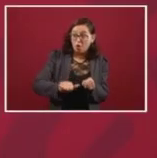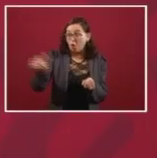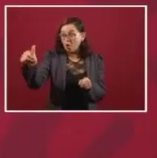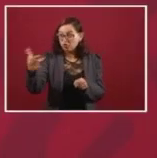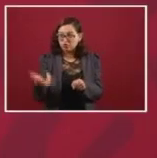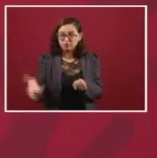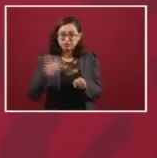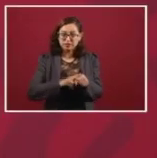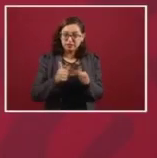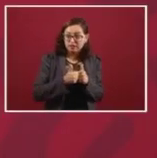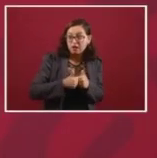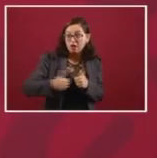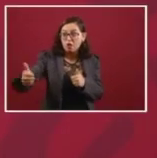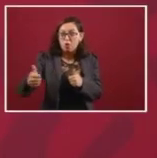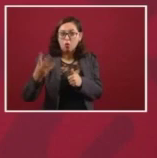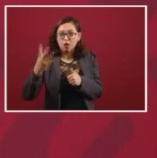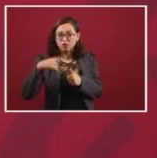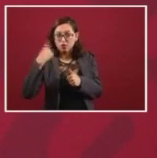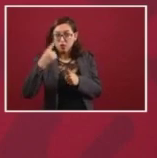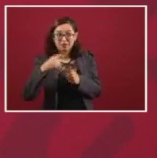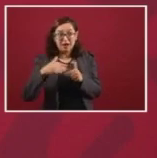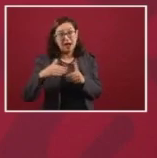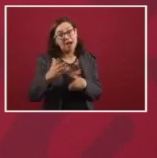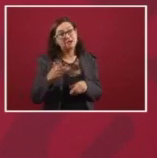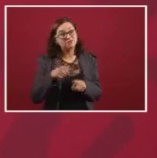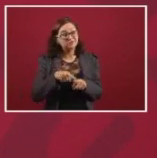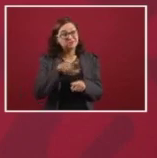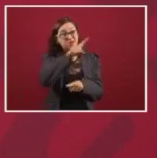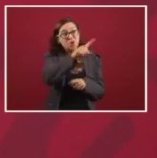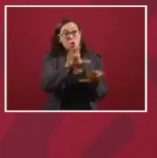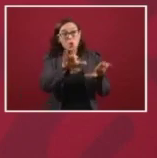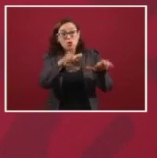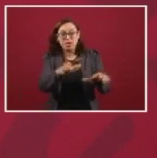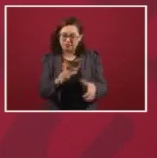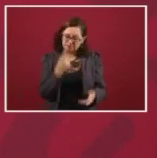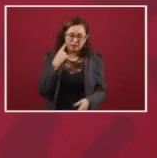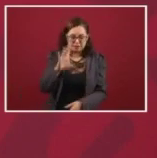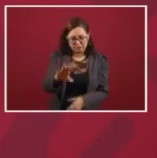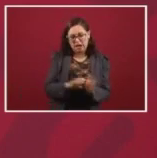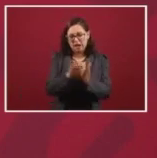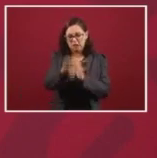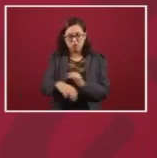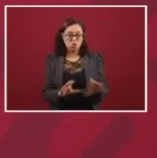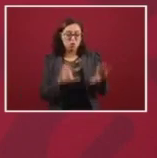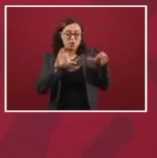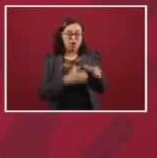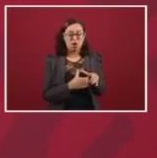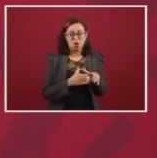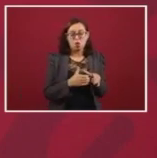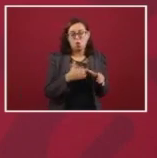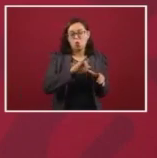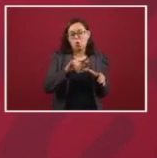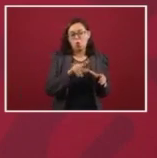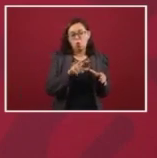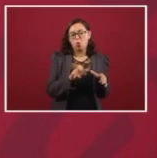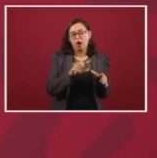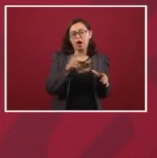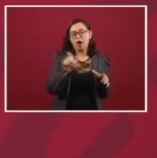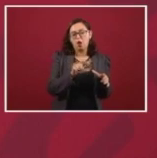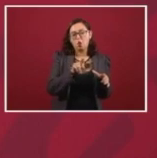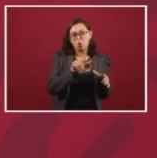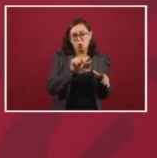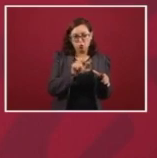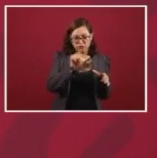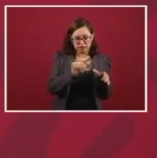Por ejemplo, si alguien se infarta en Huejutla,